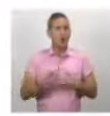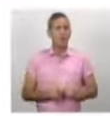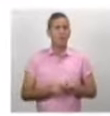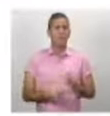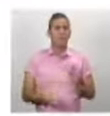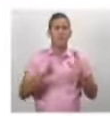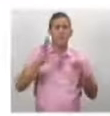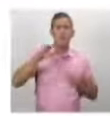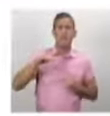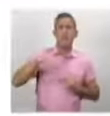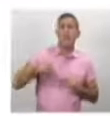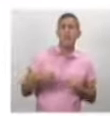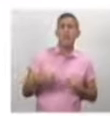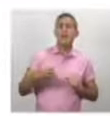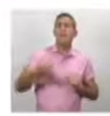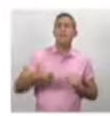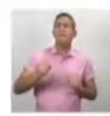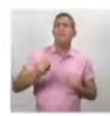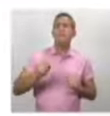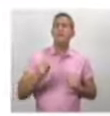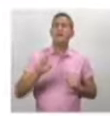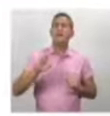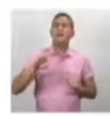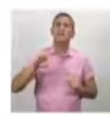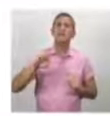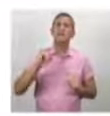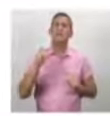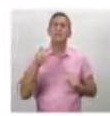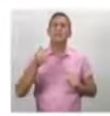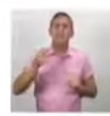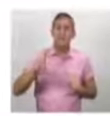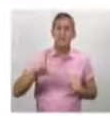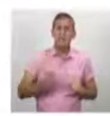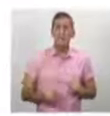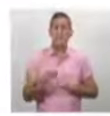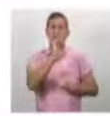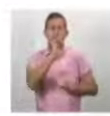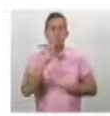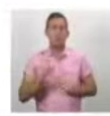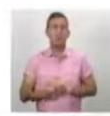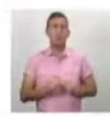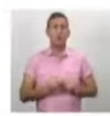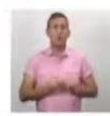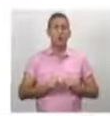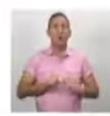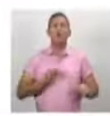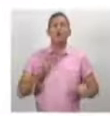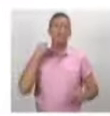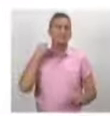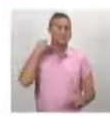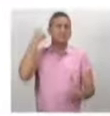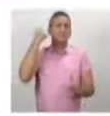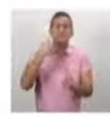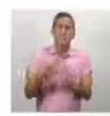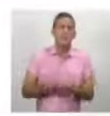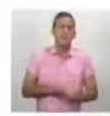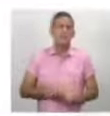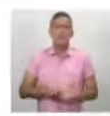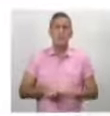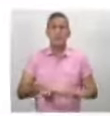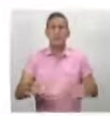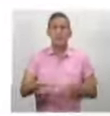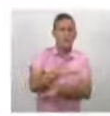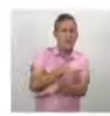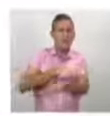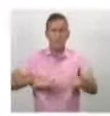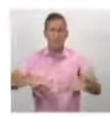nuclear, el citoplasma, y delimitada por la membrana citoplasmática. Se encuentra en constante movimiento e interacción dinámica